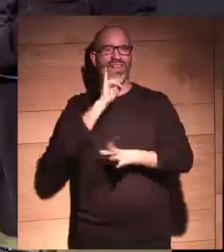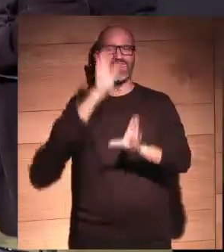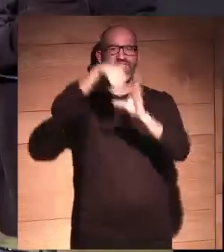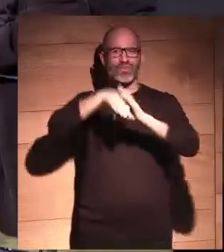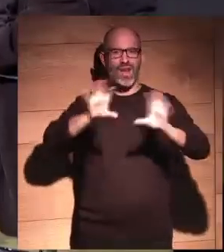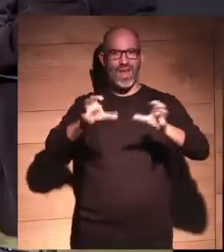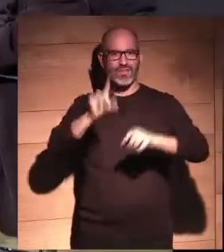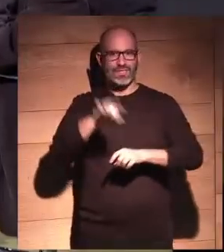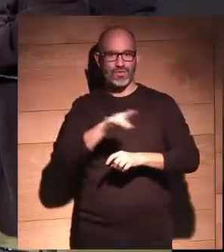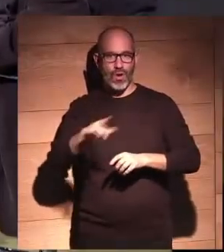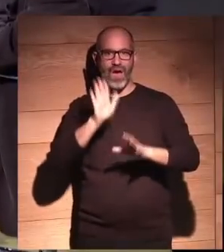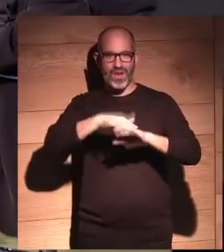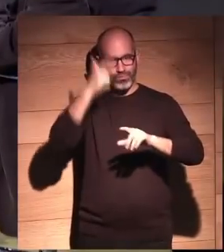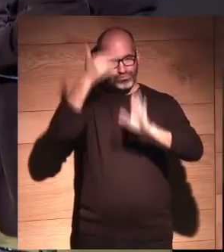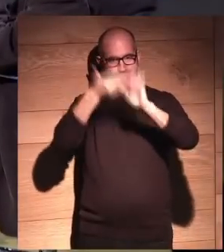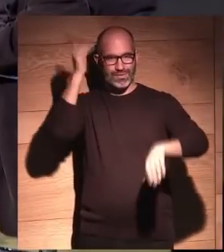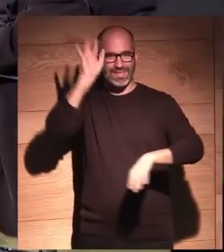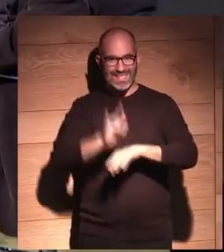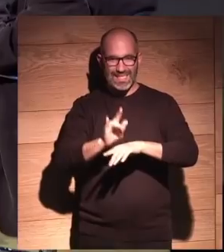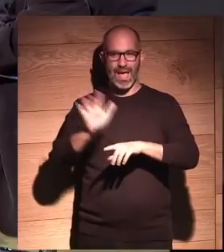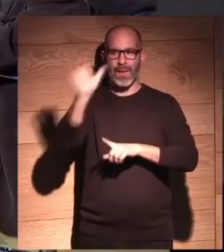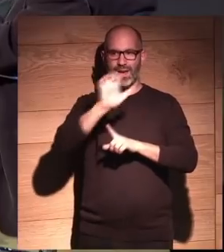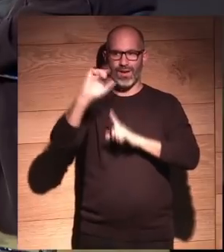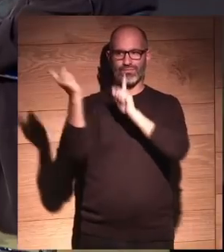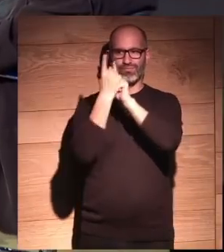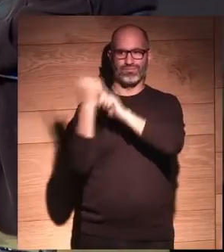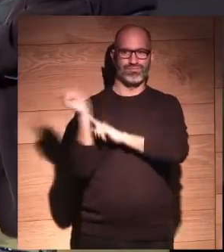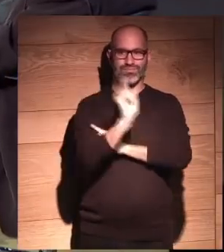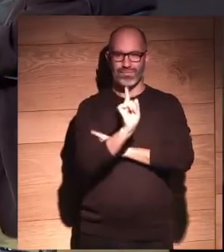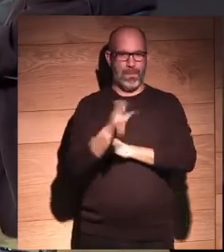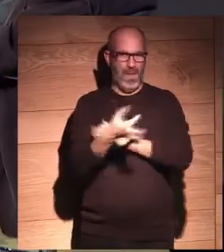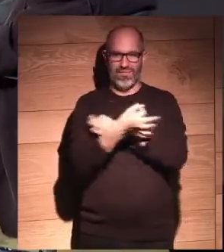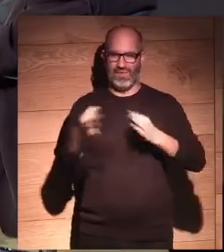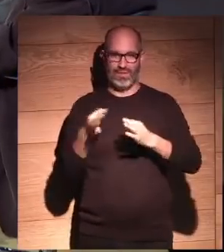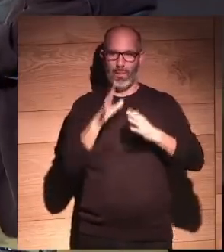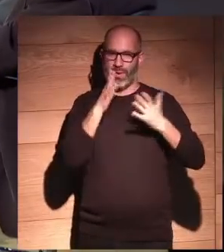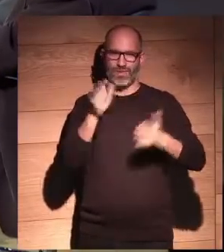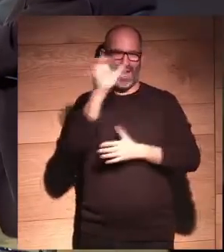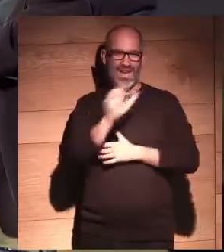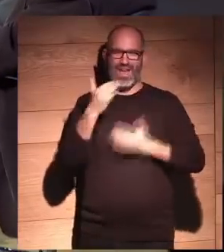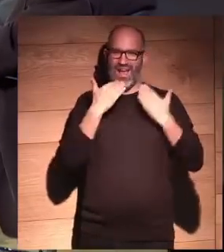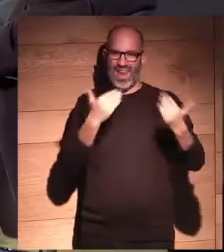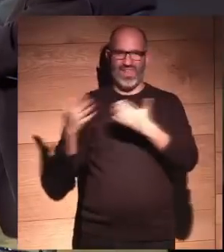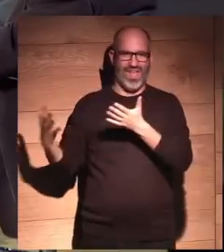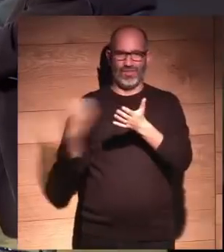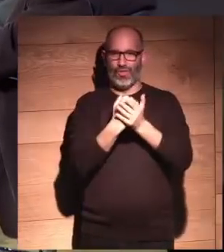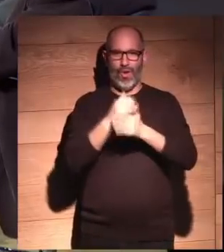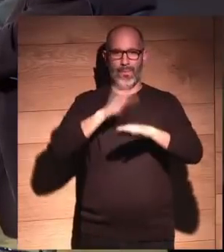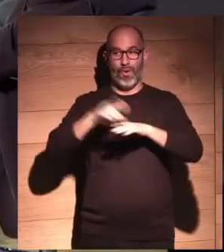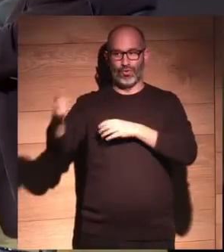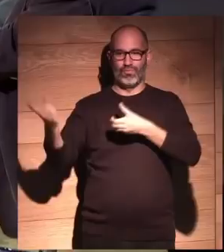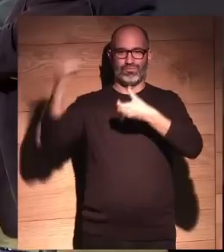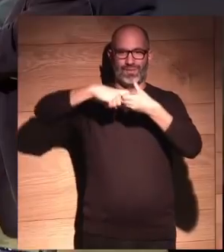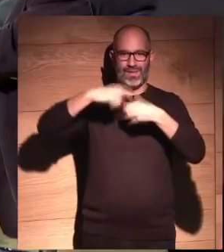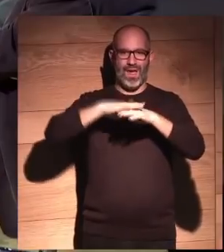haber encontrado al profesor Emilio del Río. Así que, Emilio, gracias en nombre de todos por haber gracias puesto el